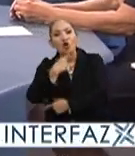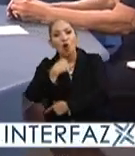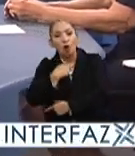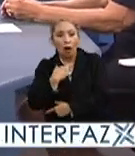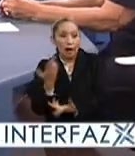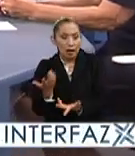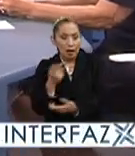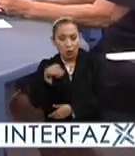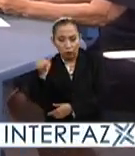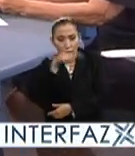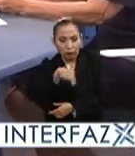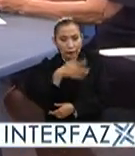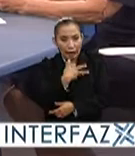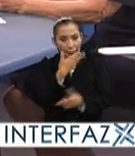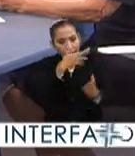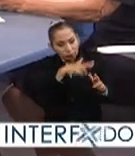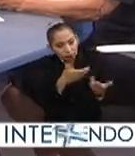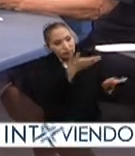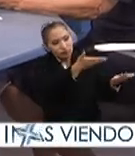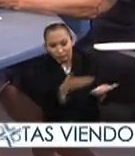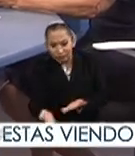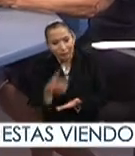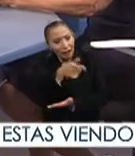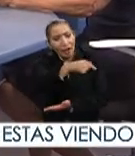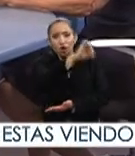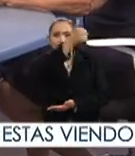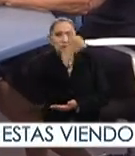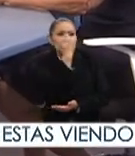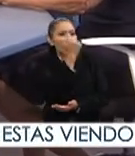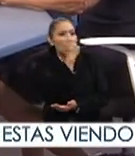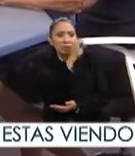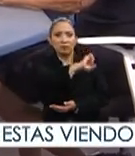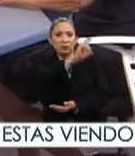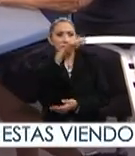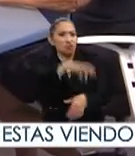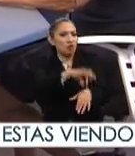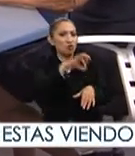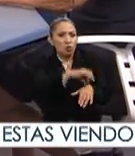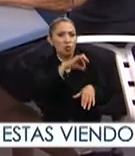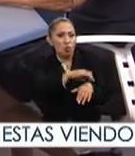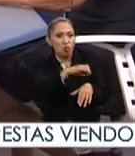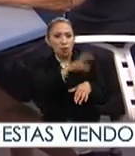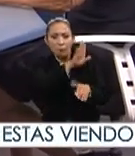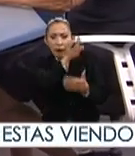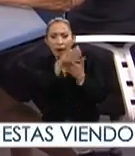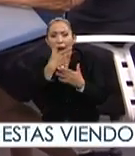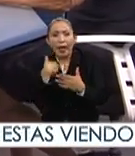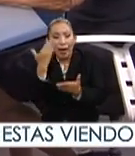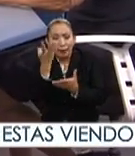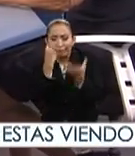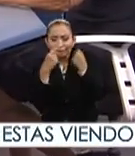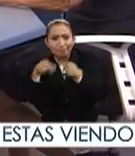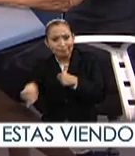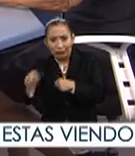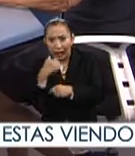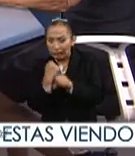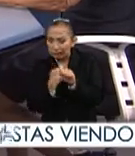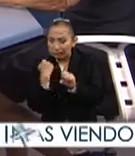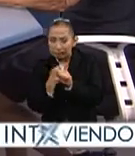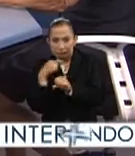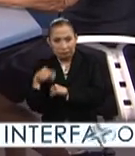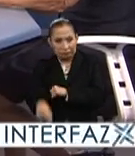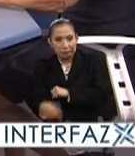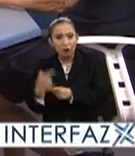Mexicana, es decir, ustedes reciben de alguna forma muchos profesionales de la medicina para profesionalizarlos ya en la